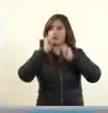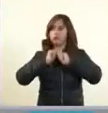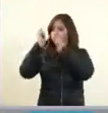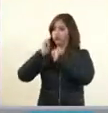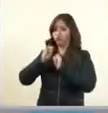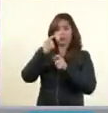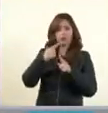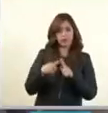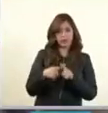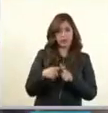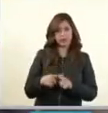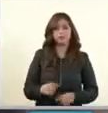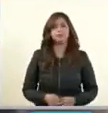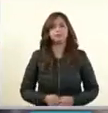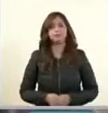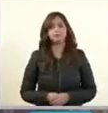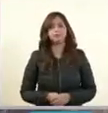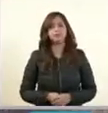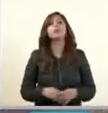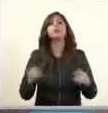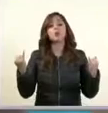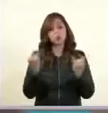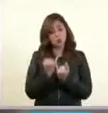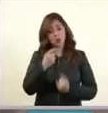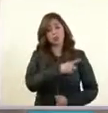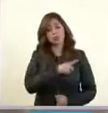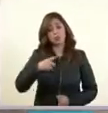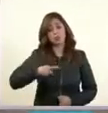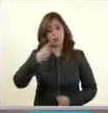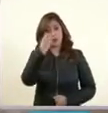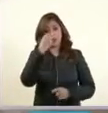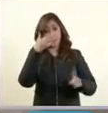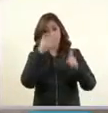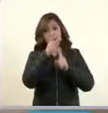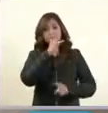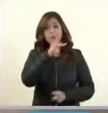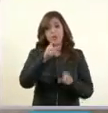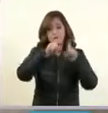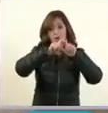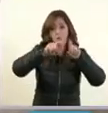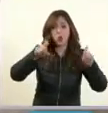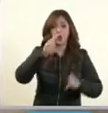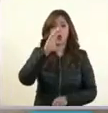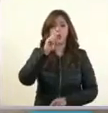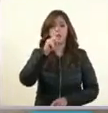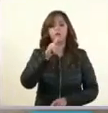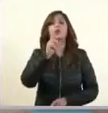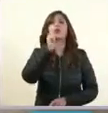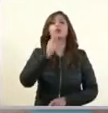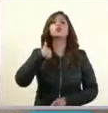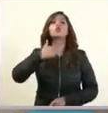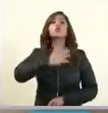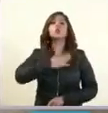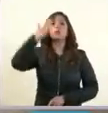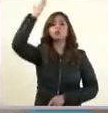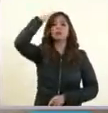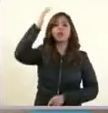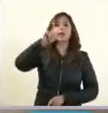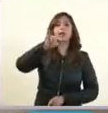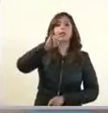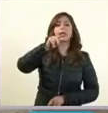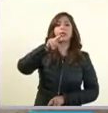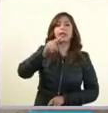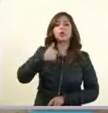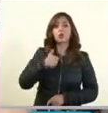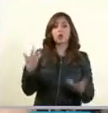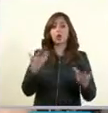Claro, y es que a lo mejor tiene que ver también con este concepto de que el ser líder tiene que ver con el